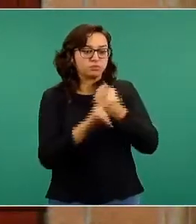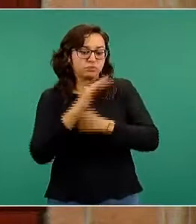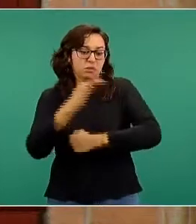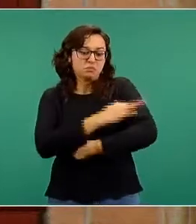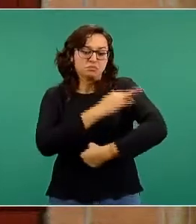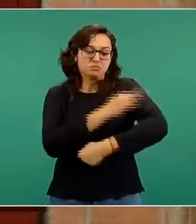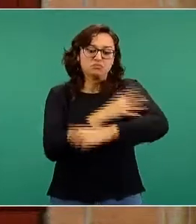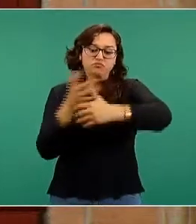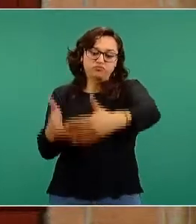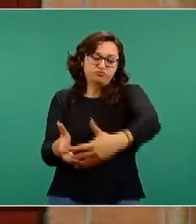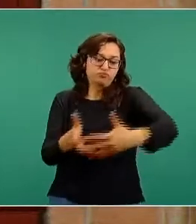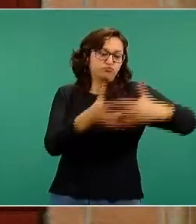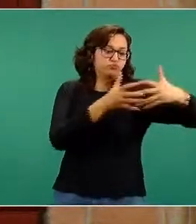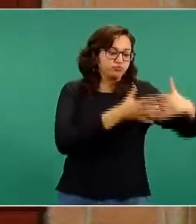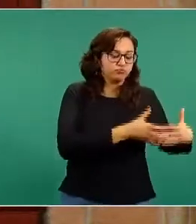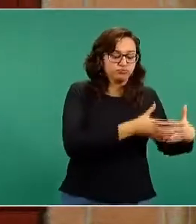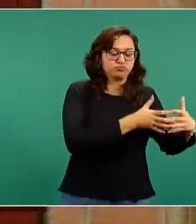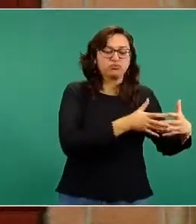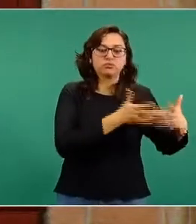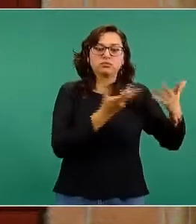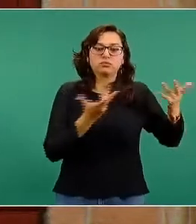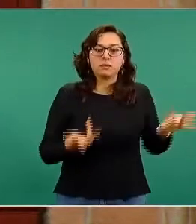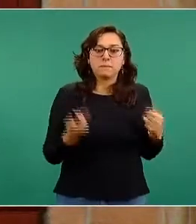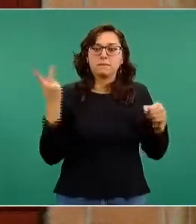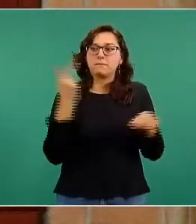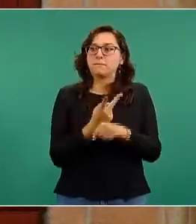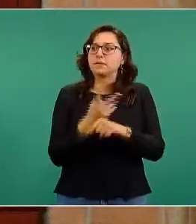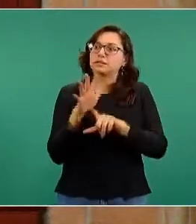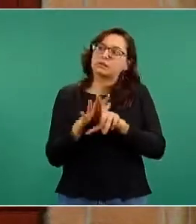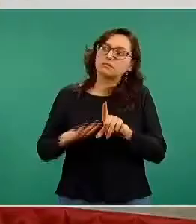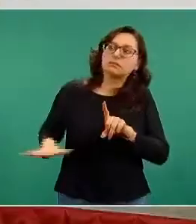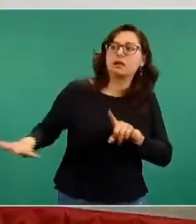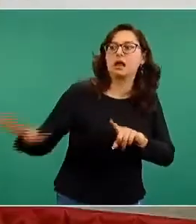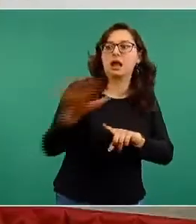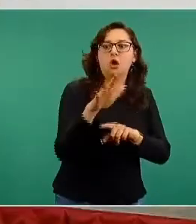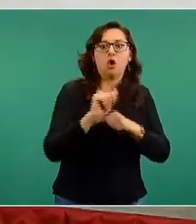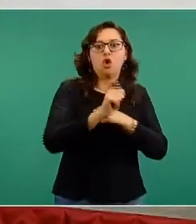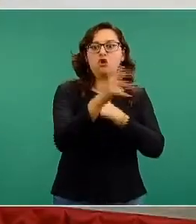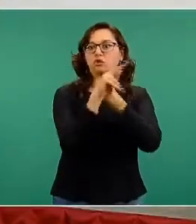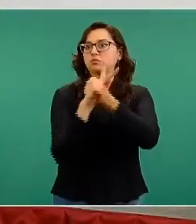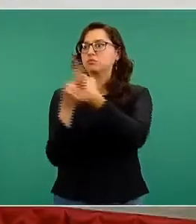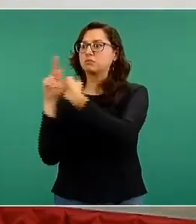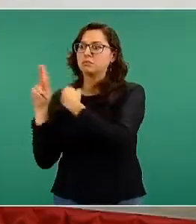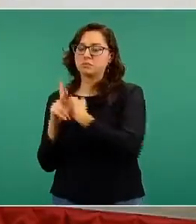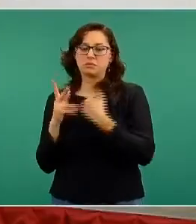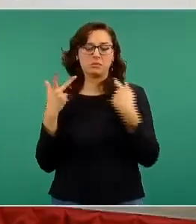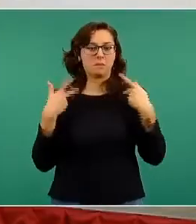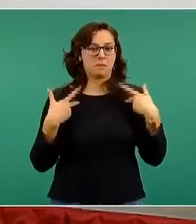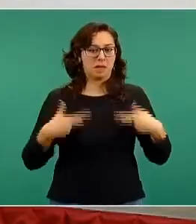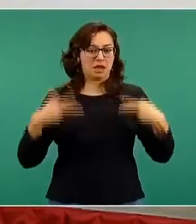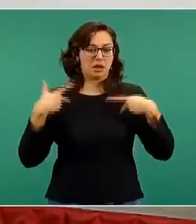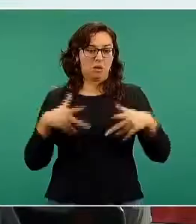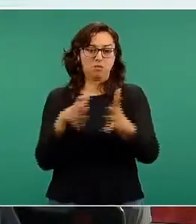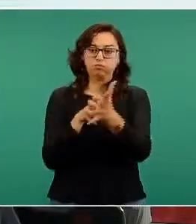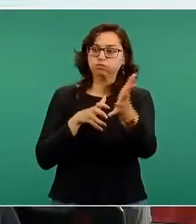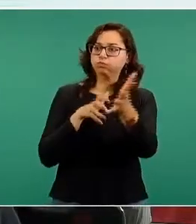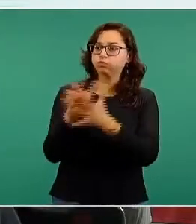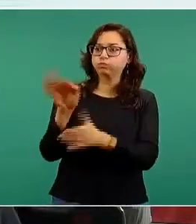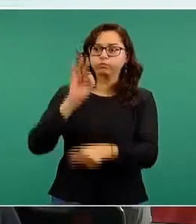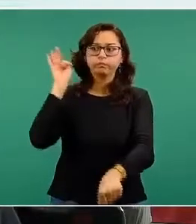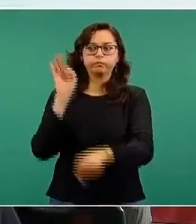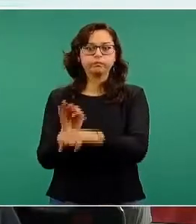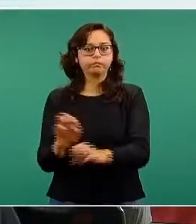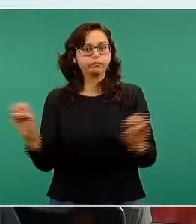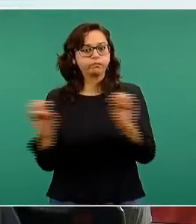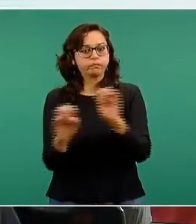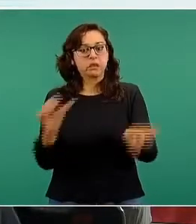las medidas de protección, concretamente la vacuna, y eso deja a una gran mayoría de población en el mundo desprotegida.